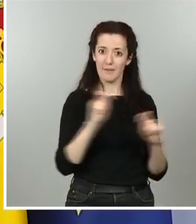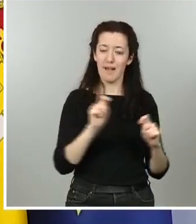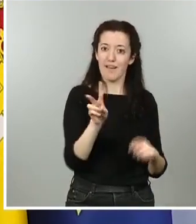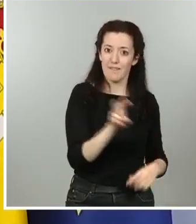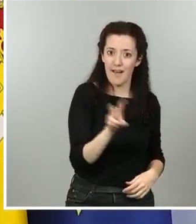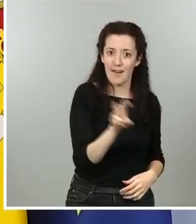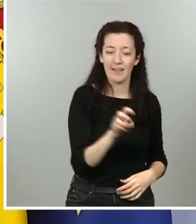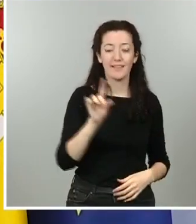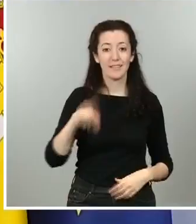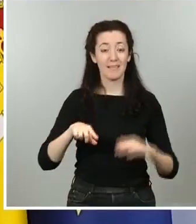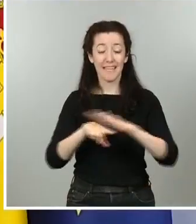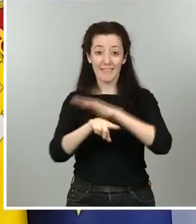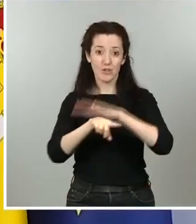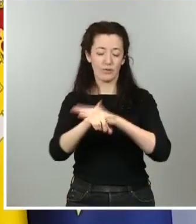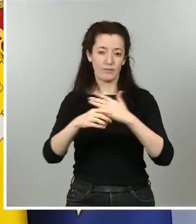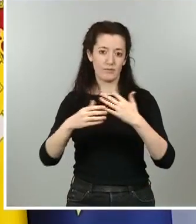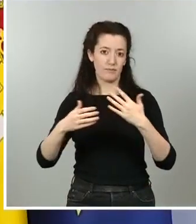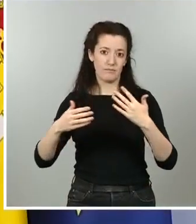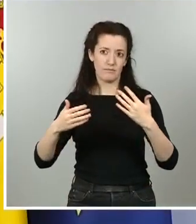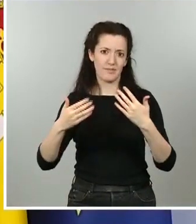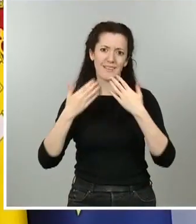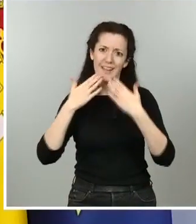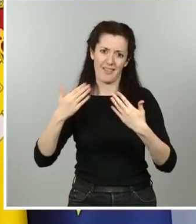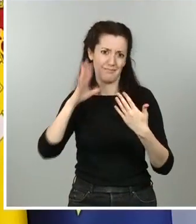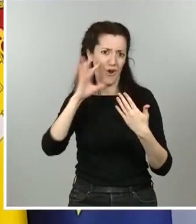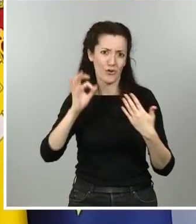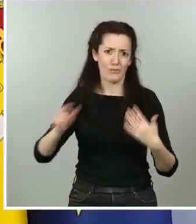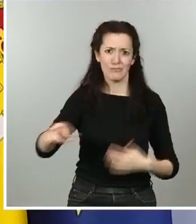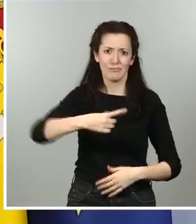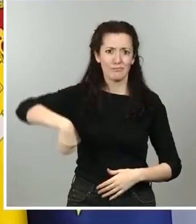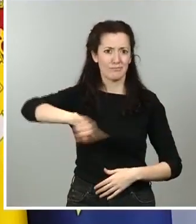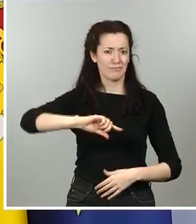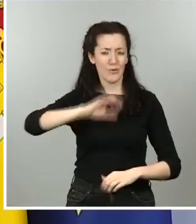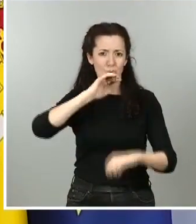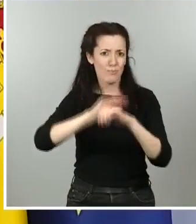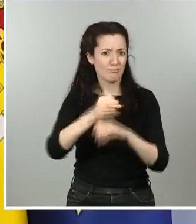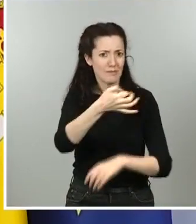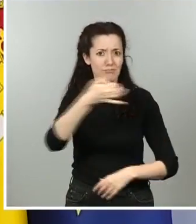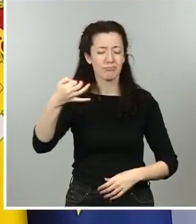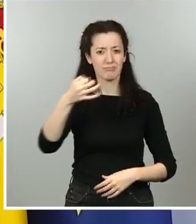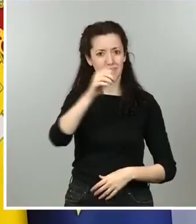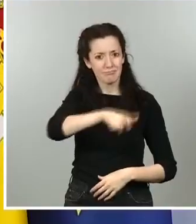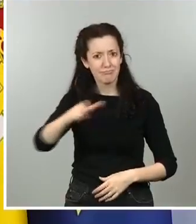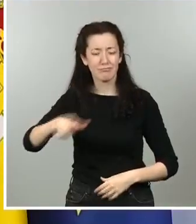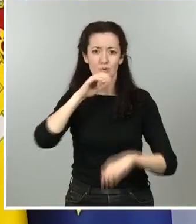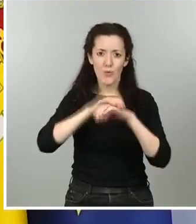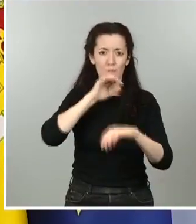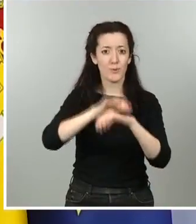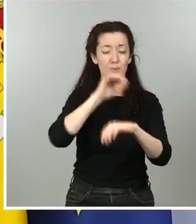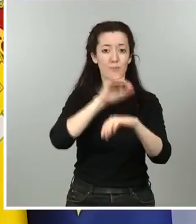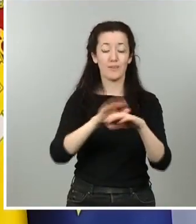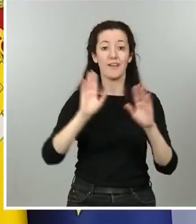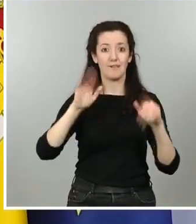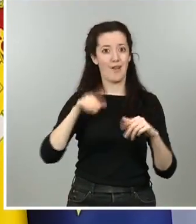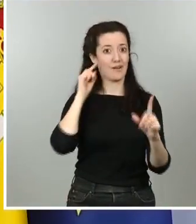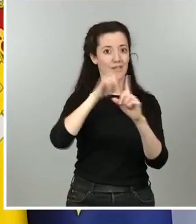sin duda, gracias al cumplimiento ejemplar de estas medidas que han hecho los ciudadanos españoles, hemos cumplido eficazmente con estos objetivos que